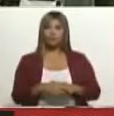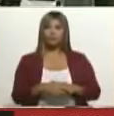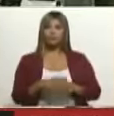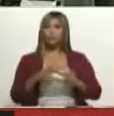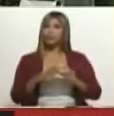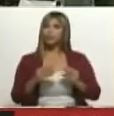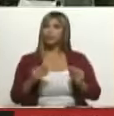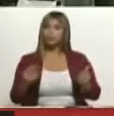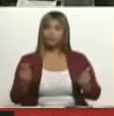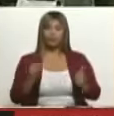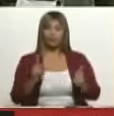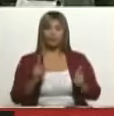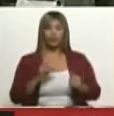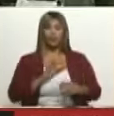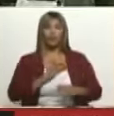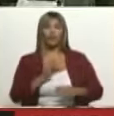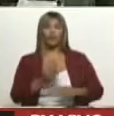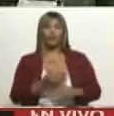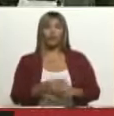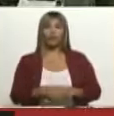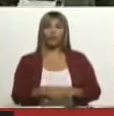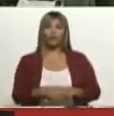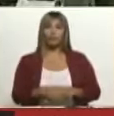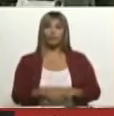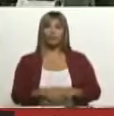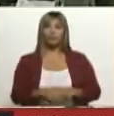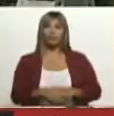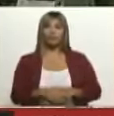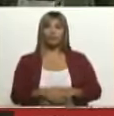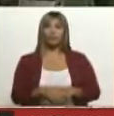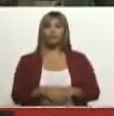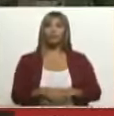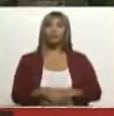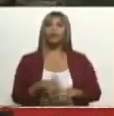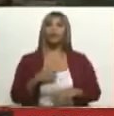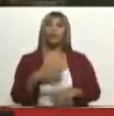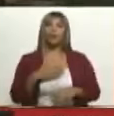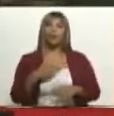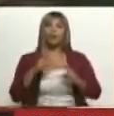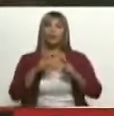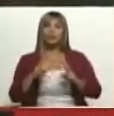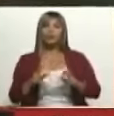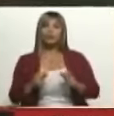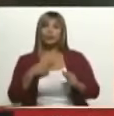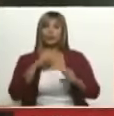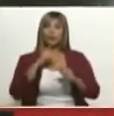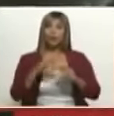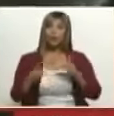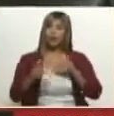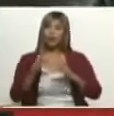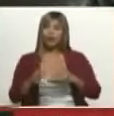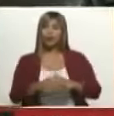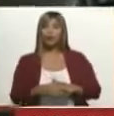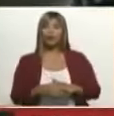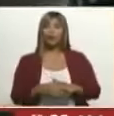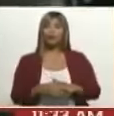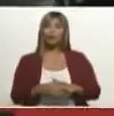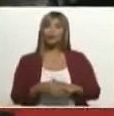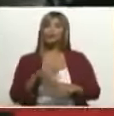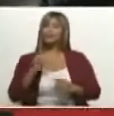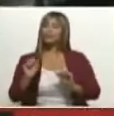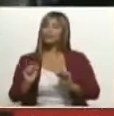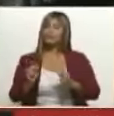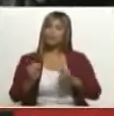indisoluble, poderosa, que nos ha permitido surcar tempestades en mares de